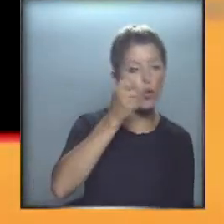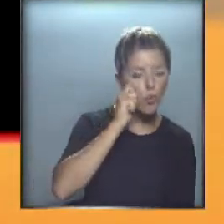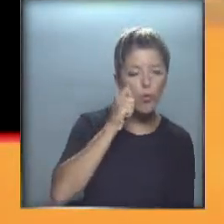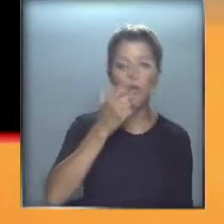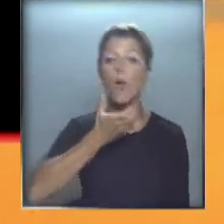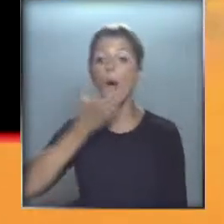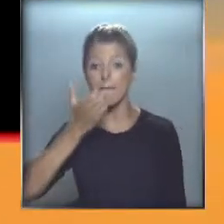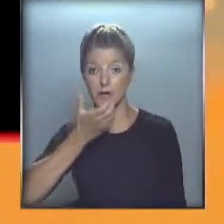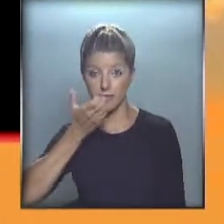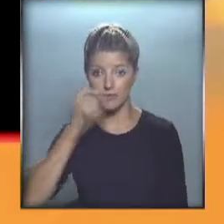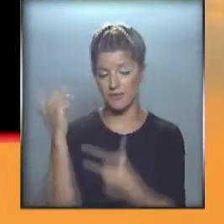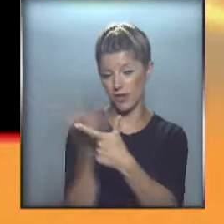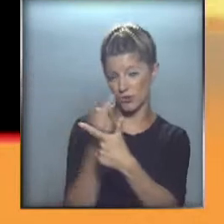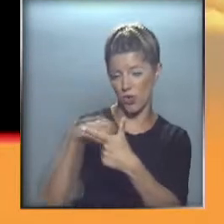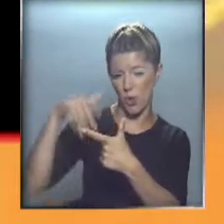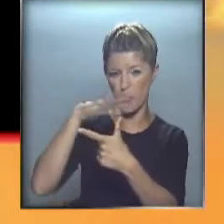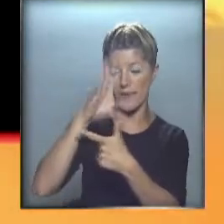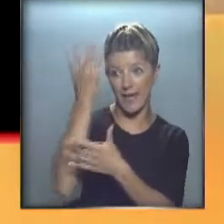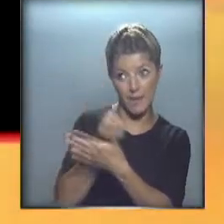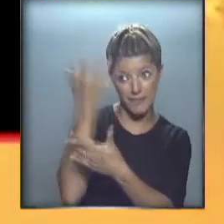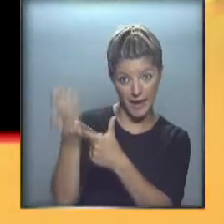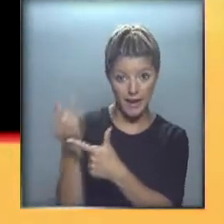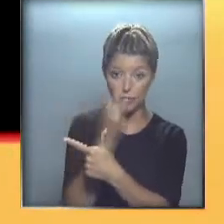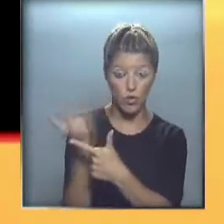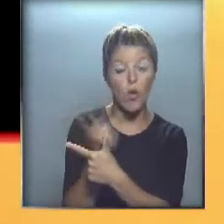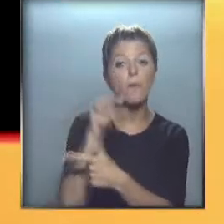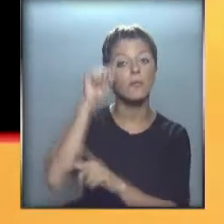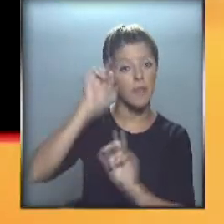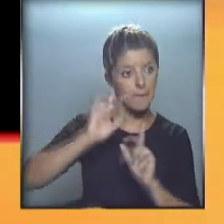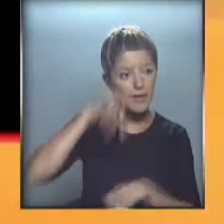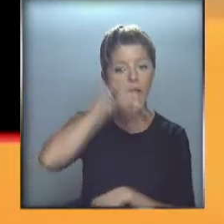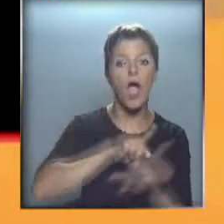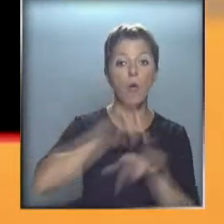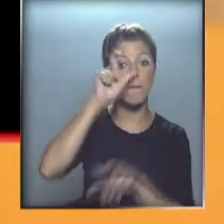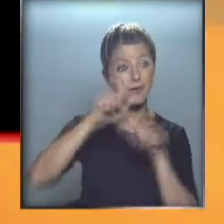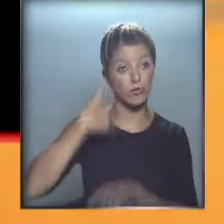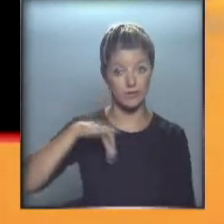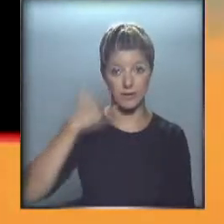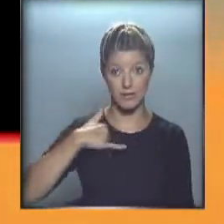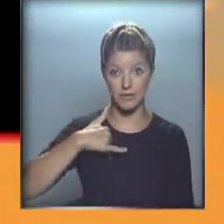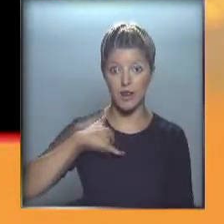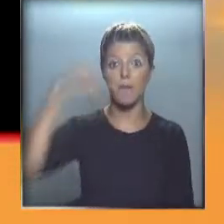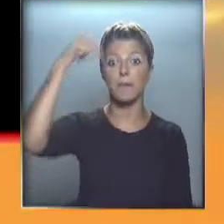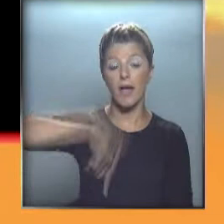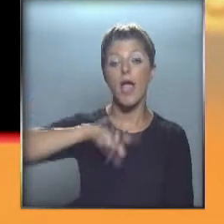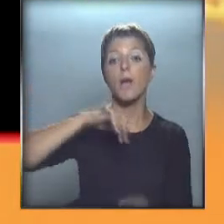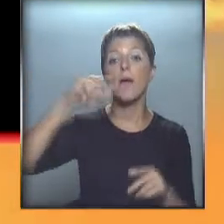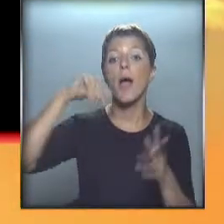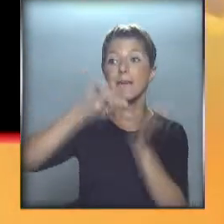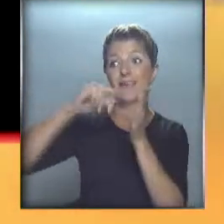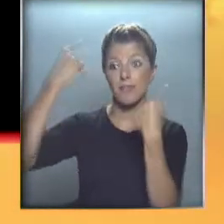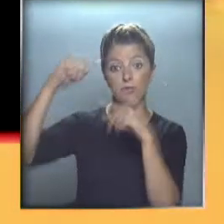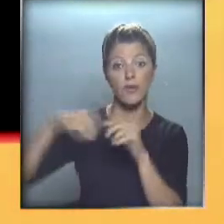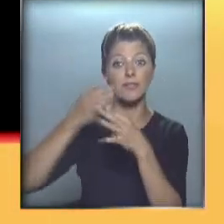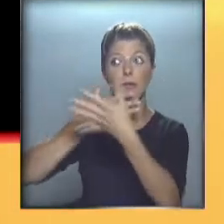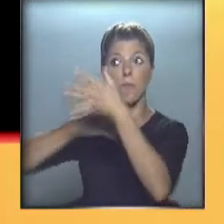que son las tiendas donde se descargan. Hay mucho argentino que hace para clientes para afuera y para